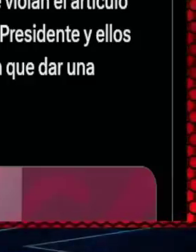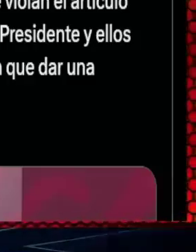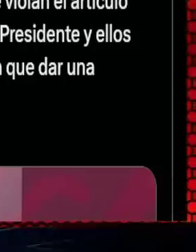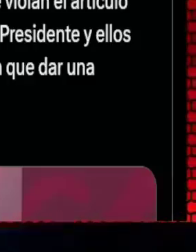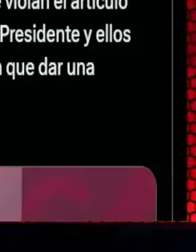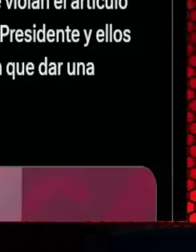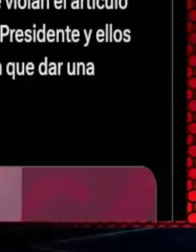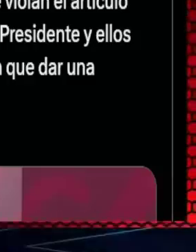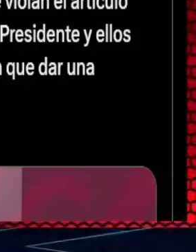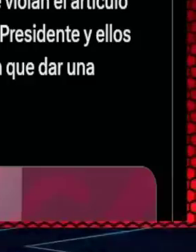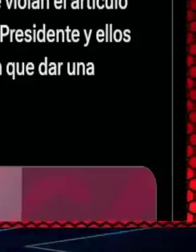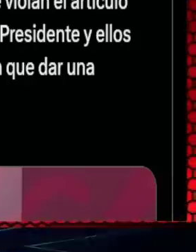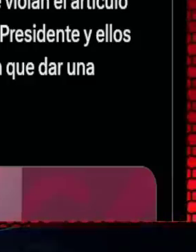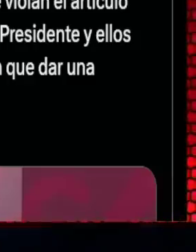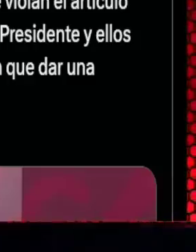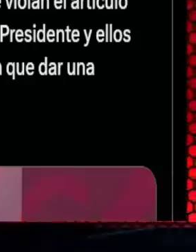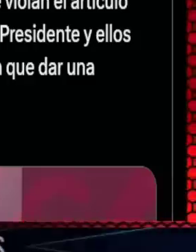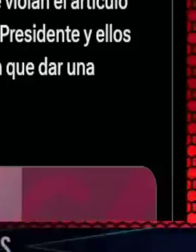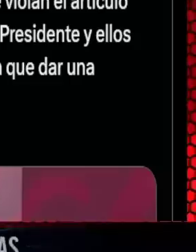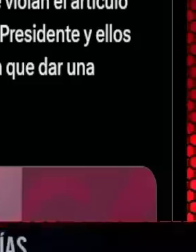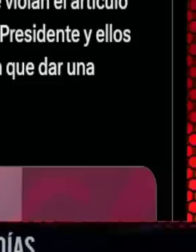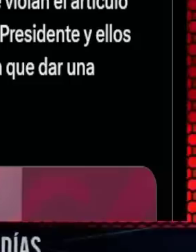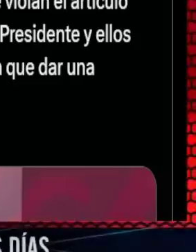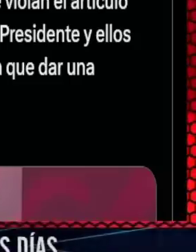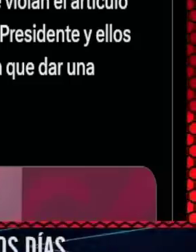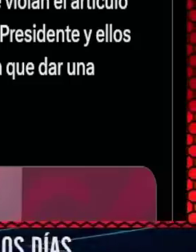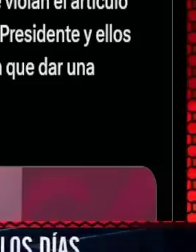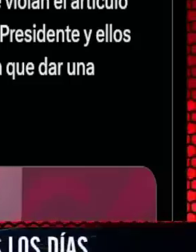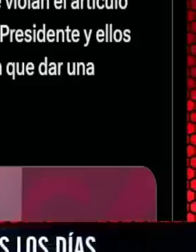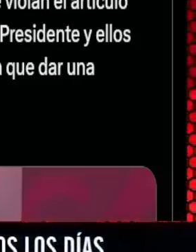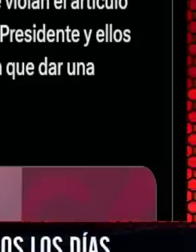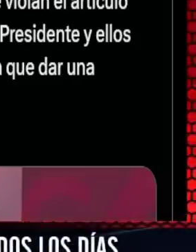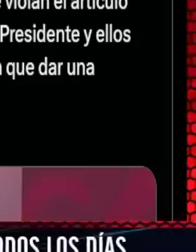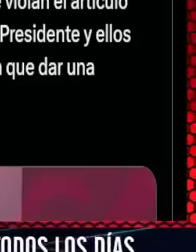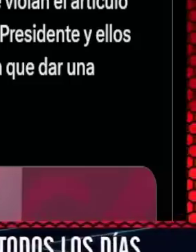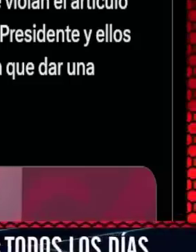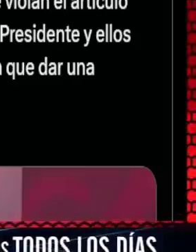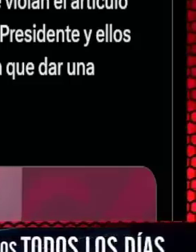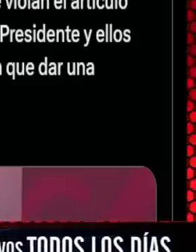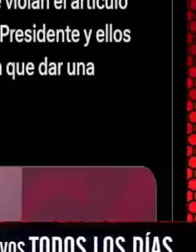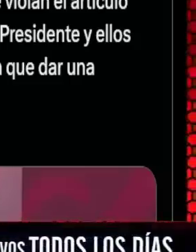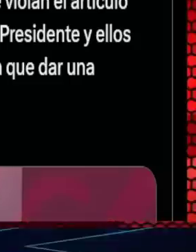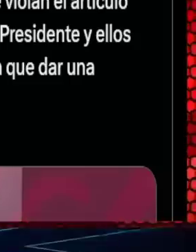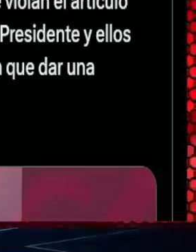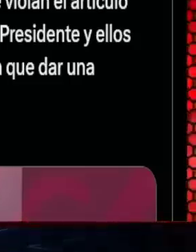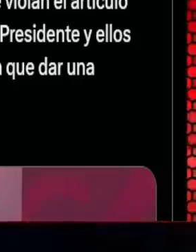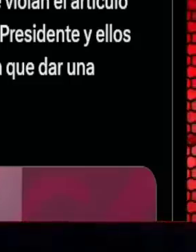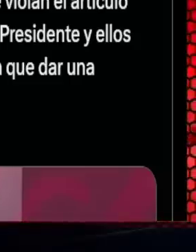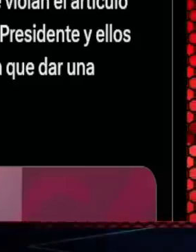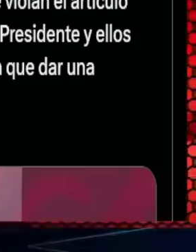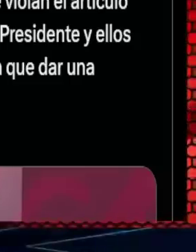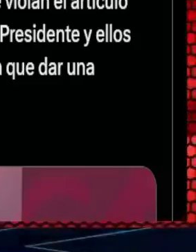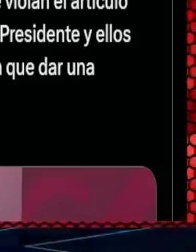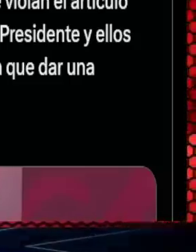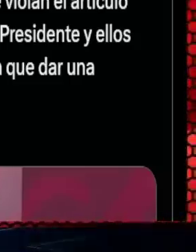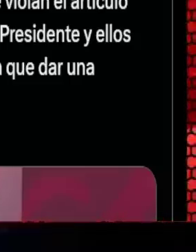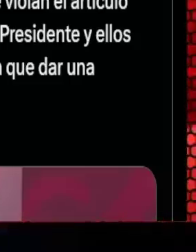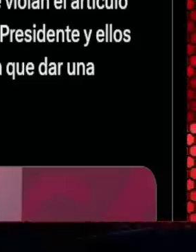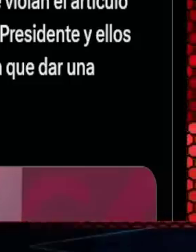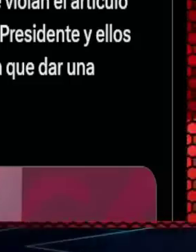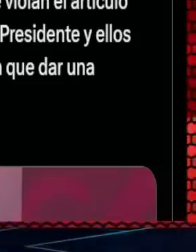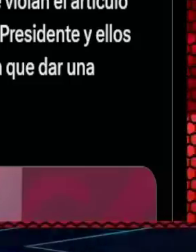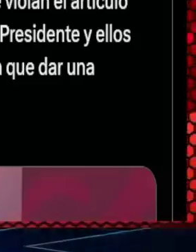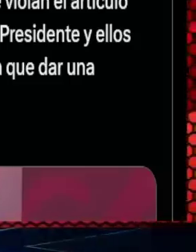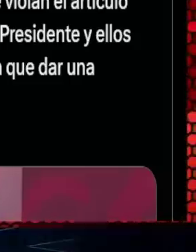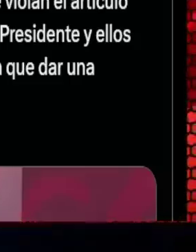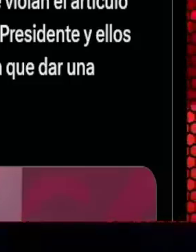artículo 127, que establece que nadie debe ganar más que el presidente, y ellos ganan